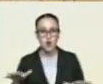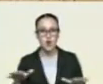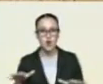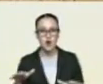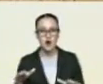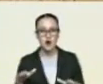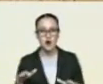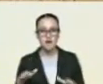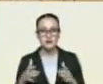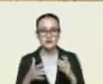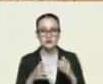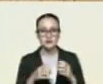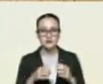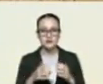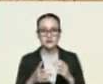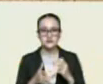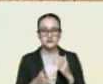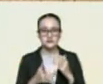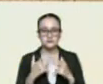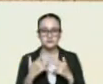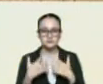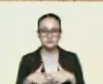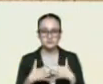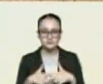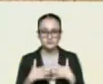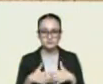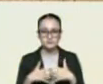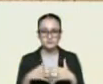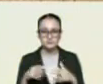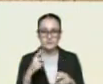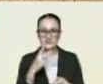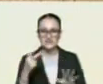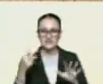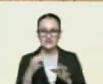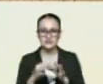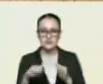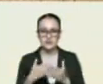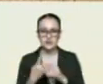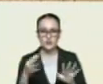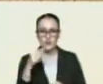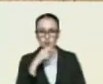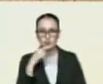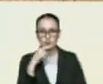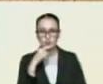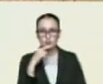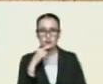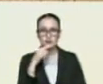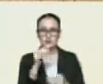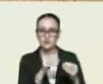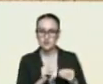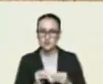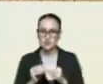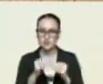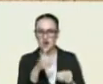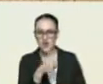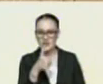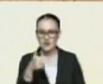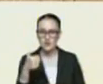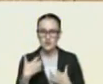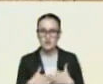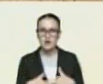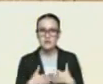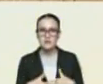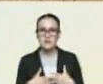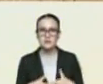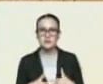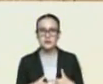de los equipos tecnológicos desde el 27 de septiembre al 9 de octubre. La configuración técnica de cada uno de los componentes de